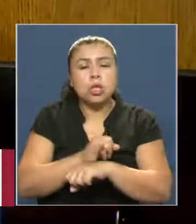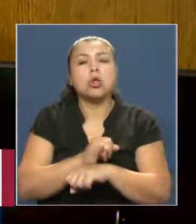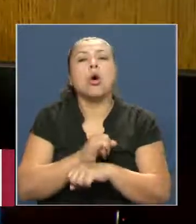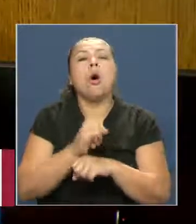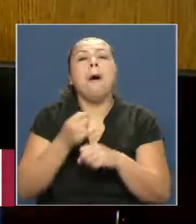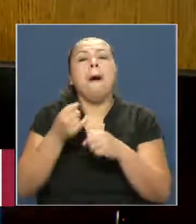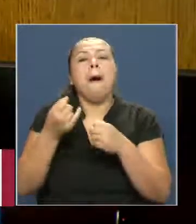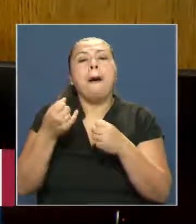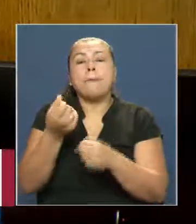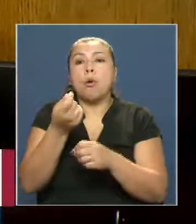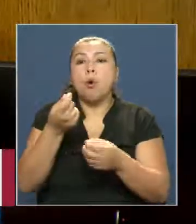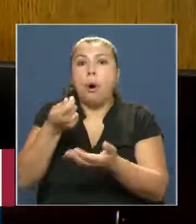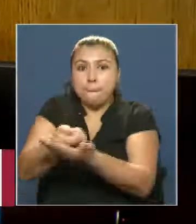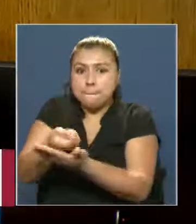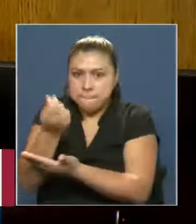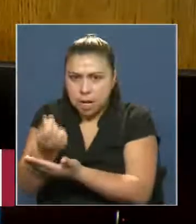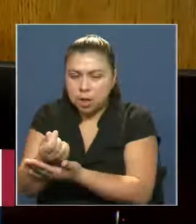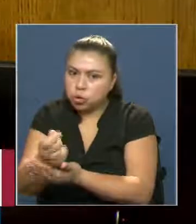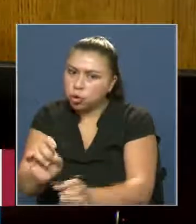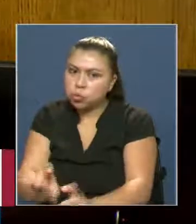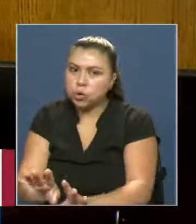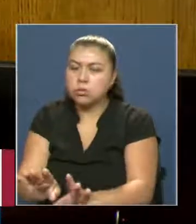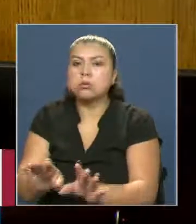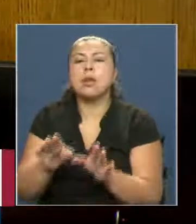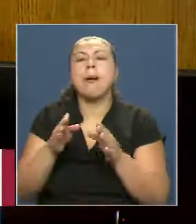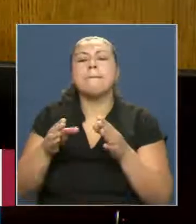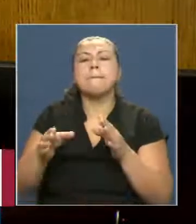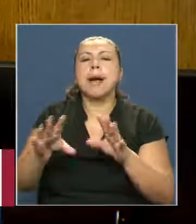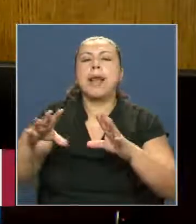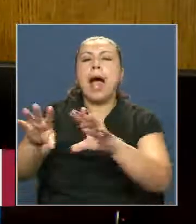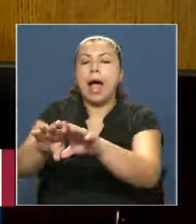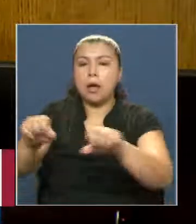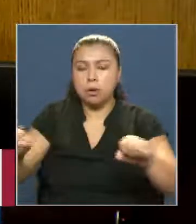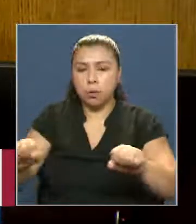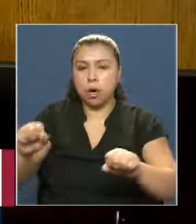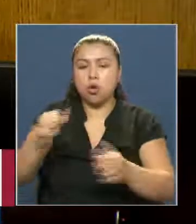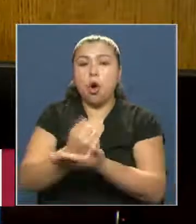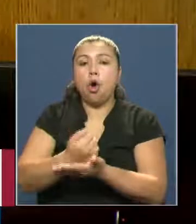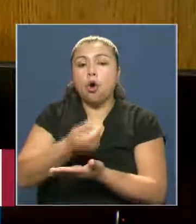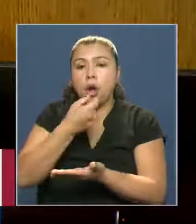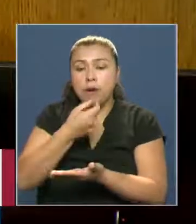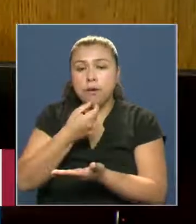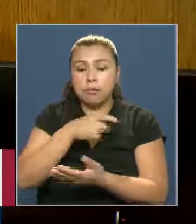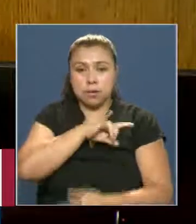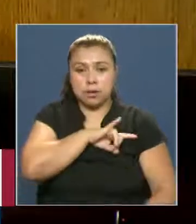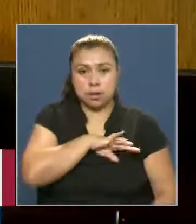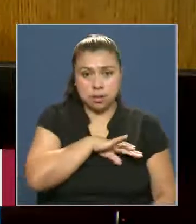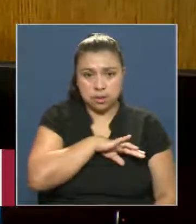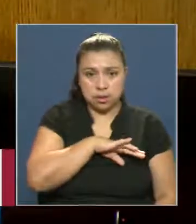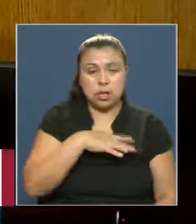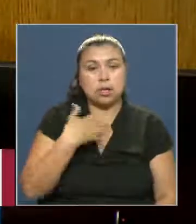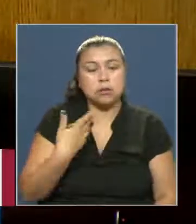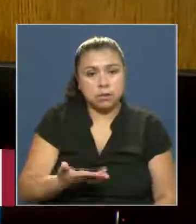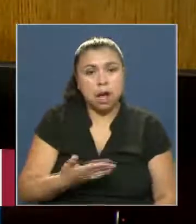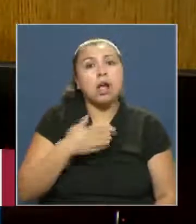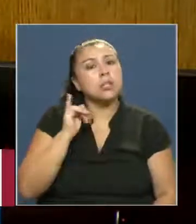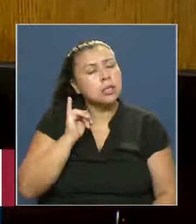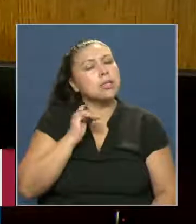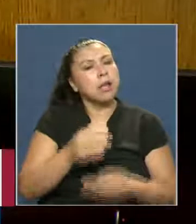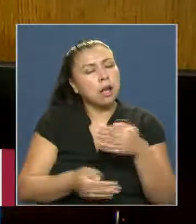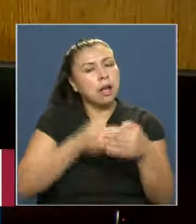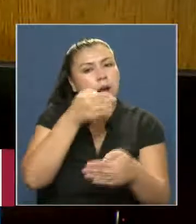Senabast establezca convenios con las farmacias de Chile y hemos